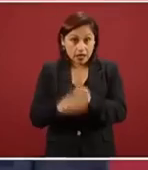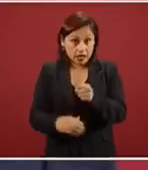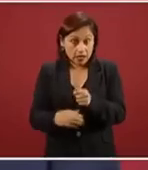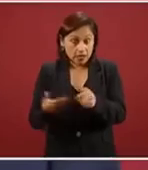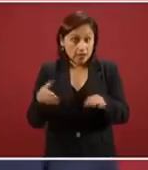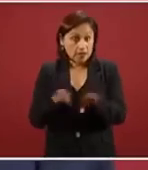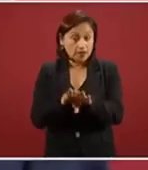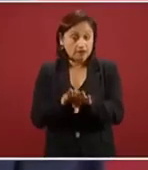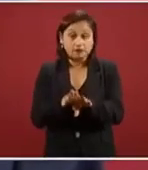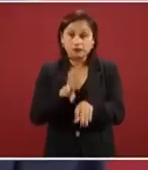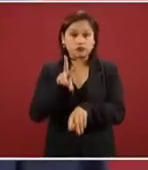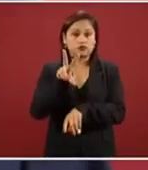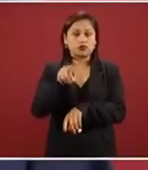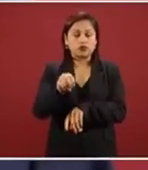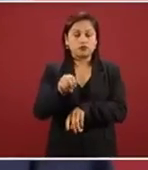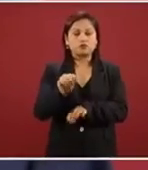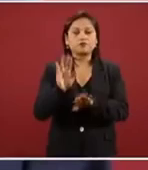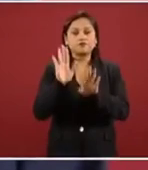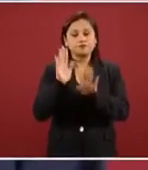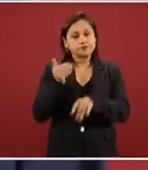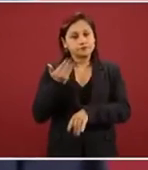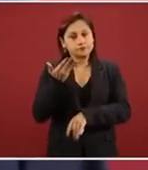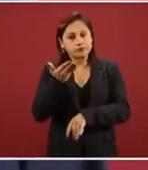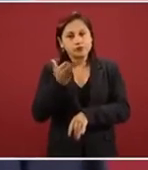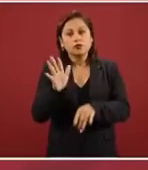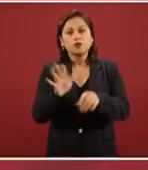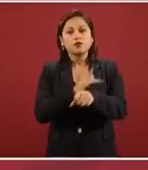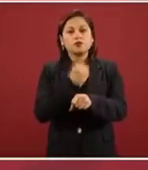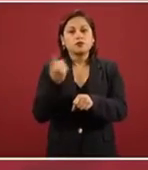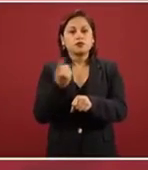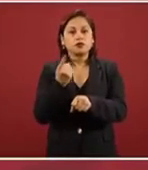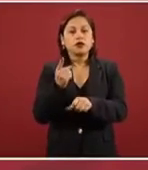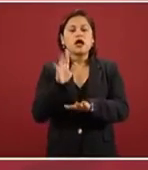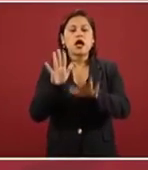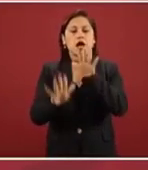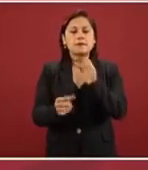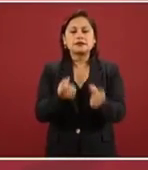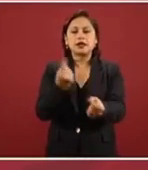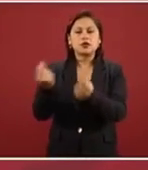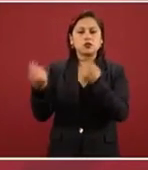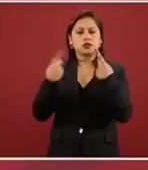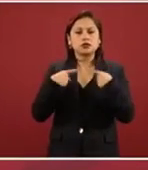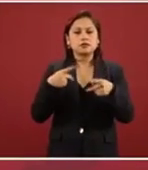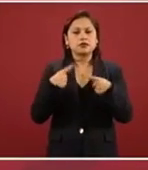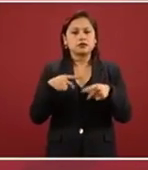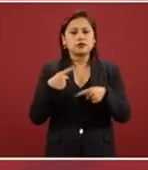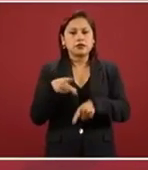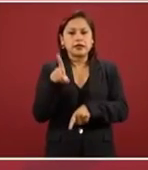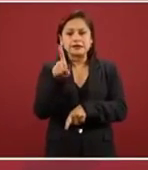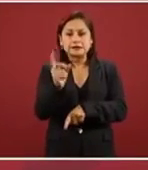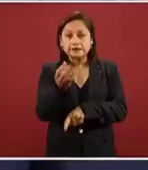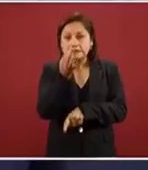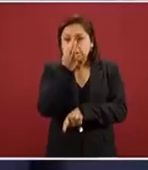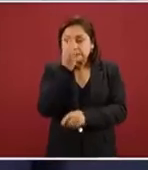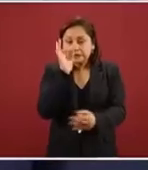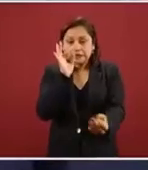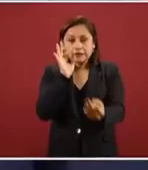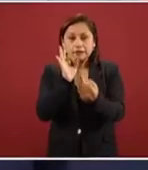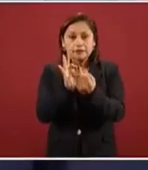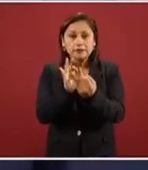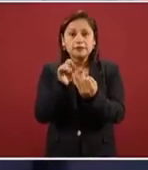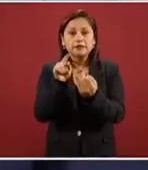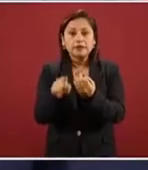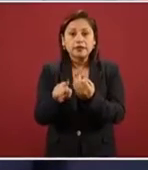qué? Para no pagar aguinaldos, para no pagar en algunos